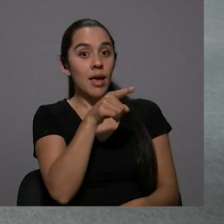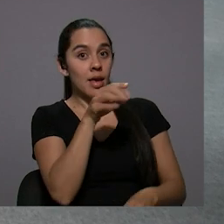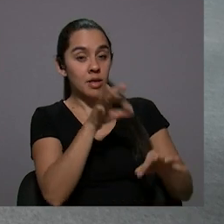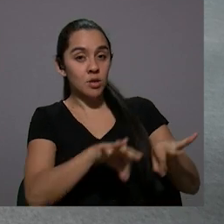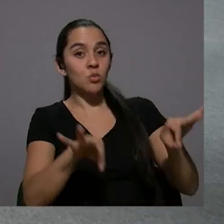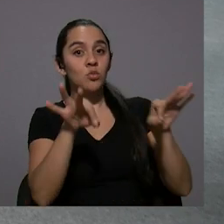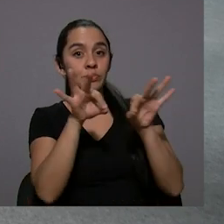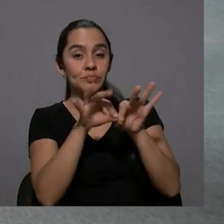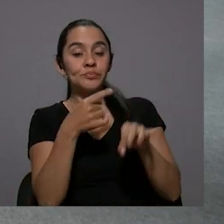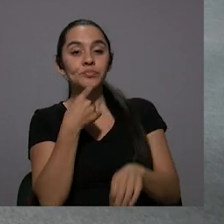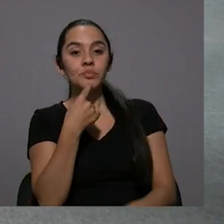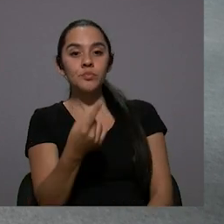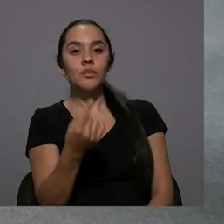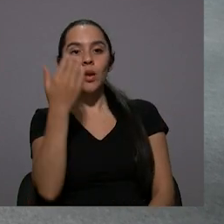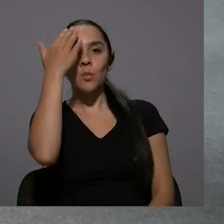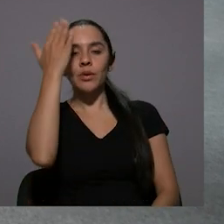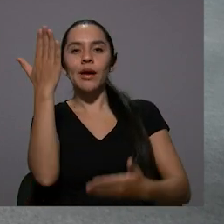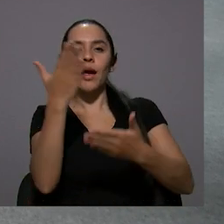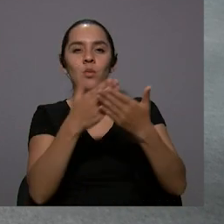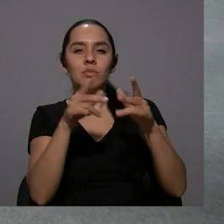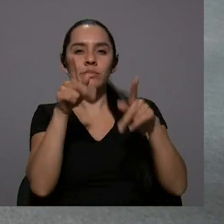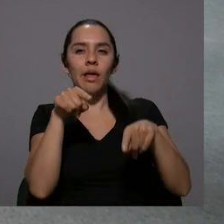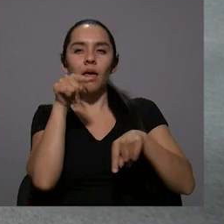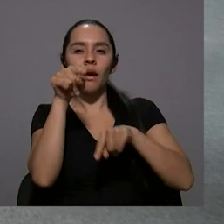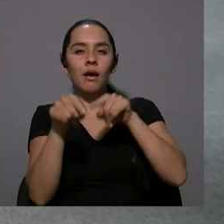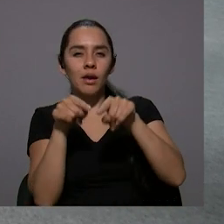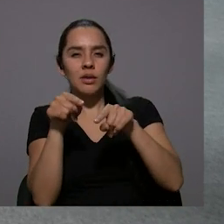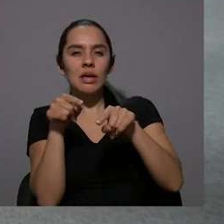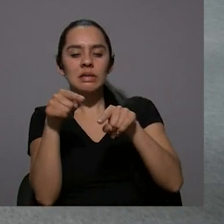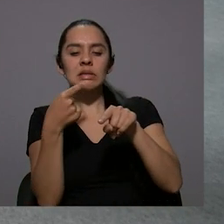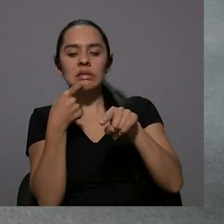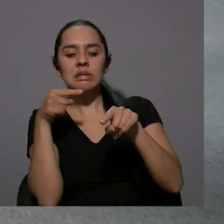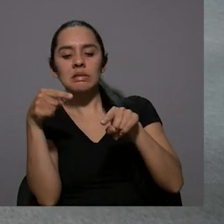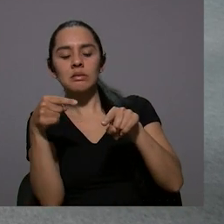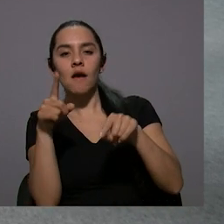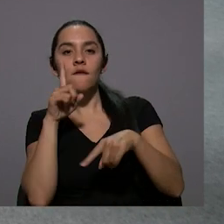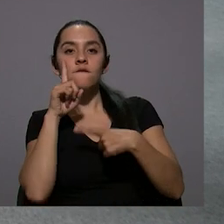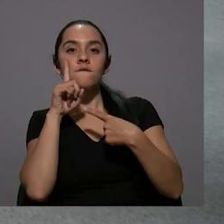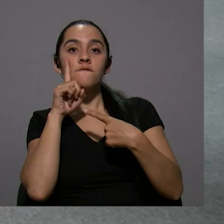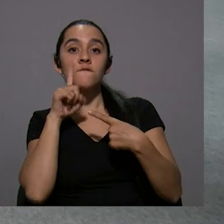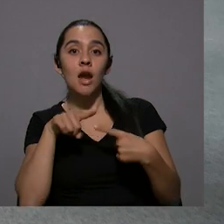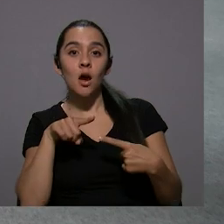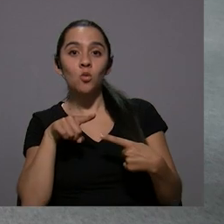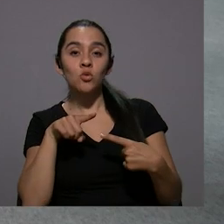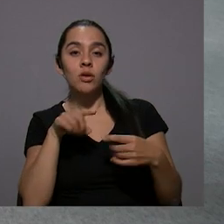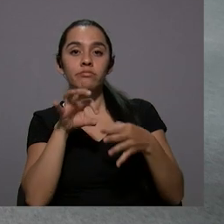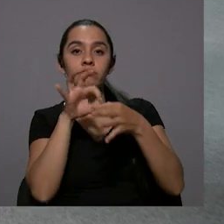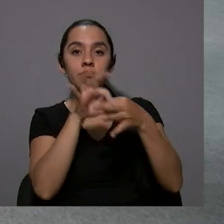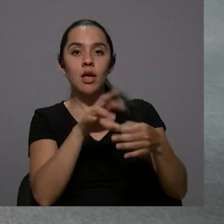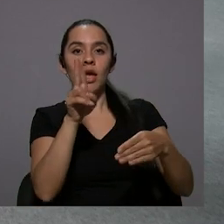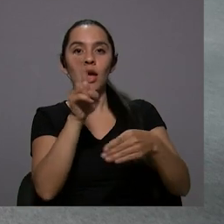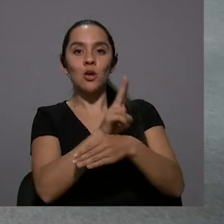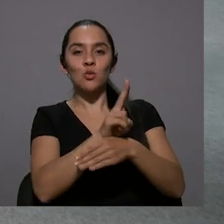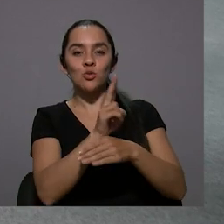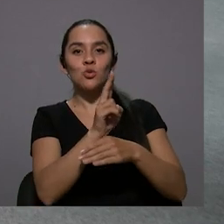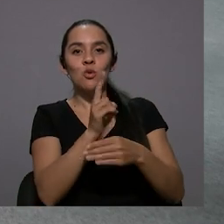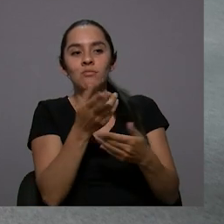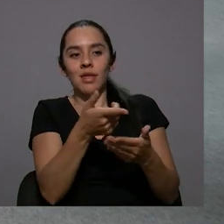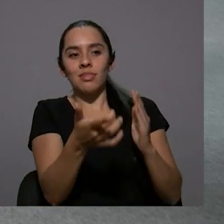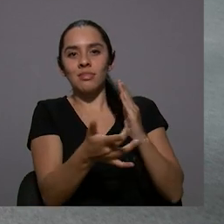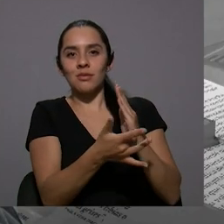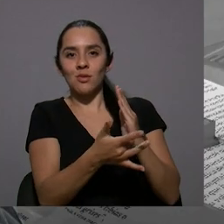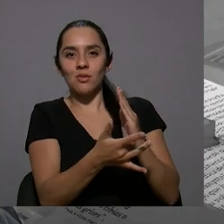importante decir que porque algunas críticas que reimos era en fraude directamente ligado con el uso de una herramienta